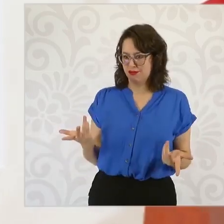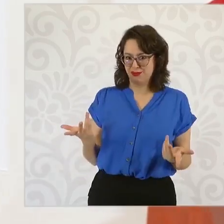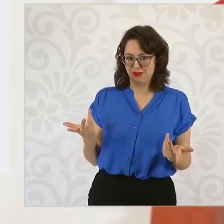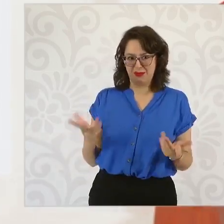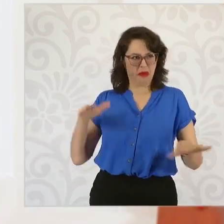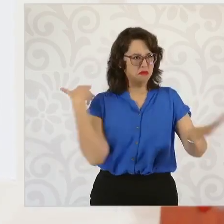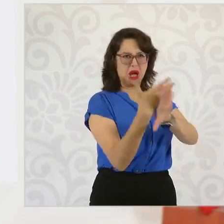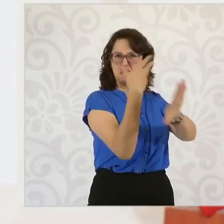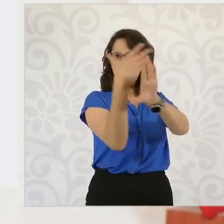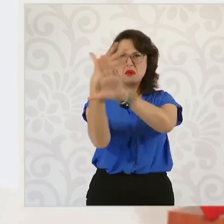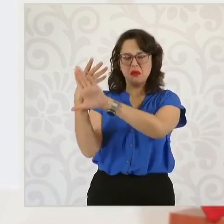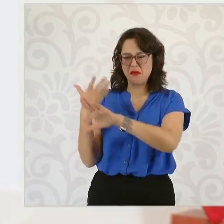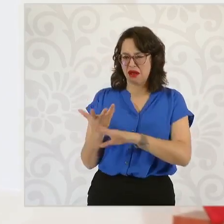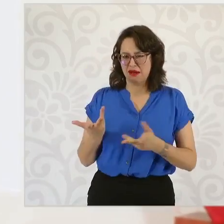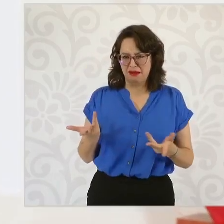afectado